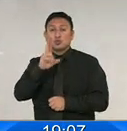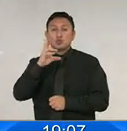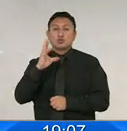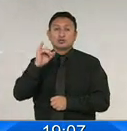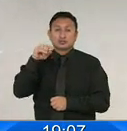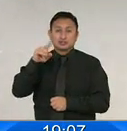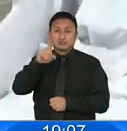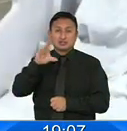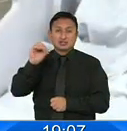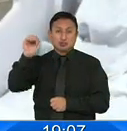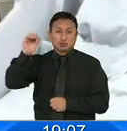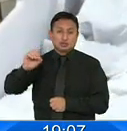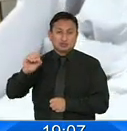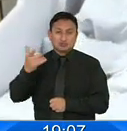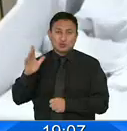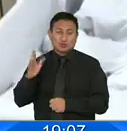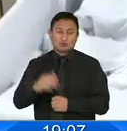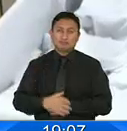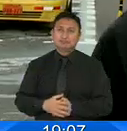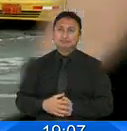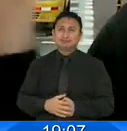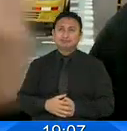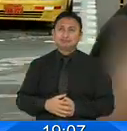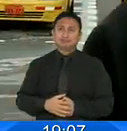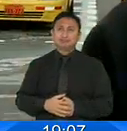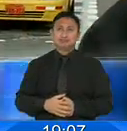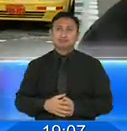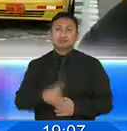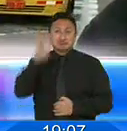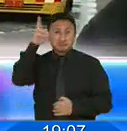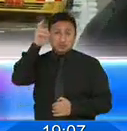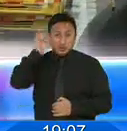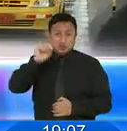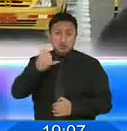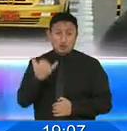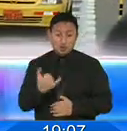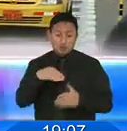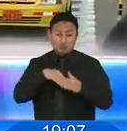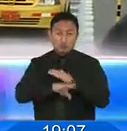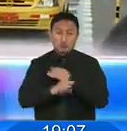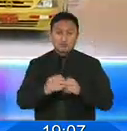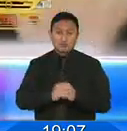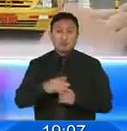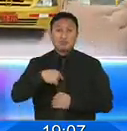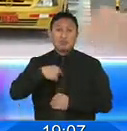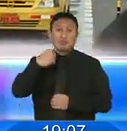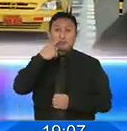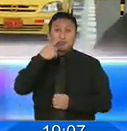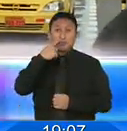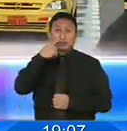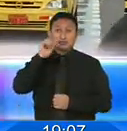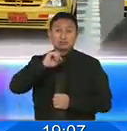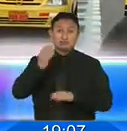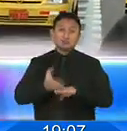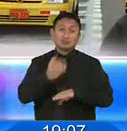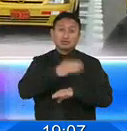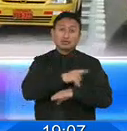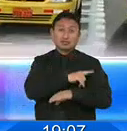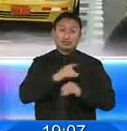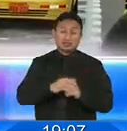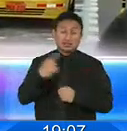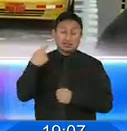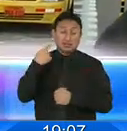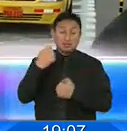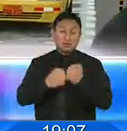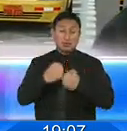están al 100% de su capacidad. Creo que le van a ingresar ya. Es que mi papi tiene antecedentes de embolia pulmonar,